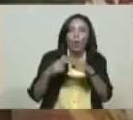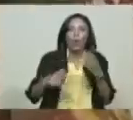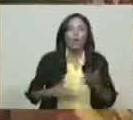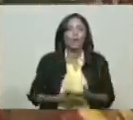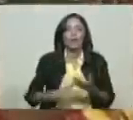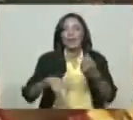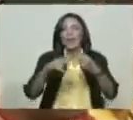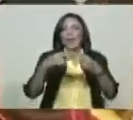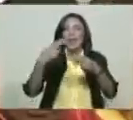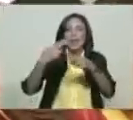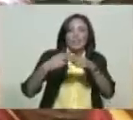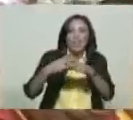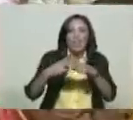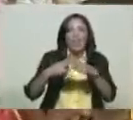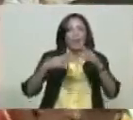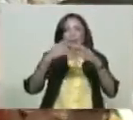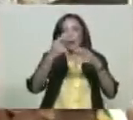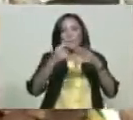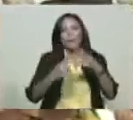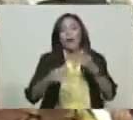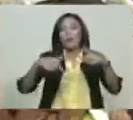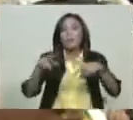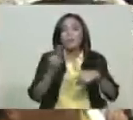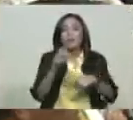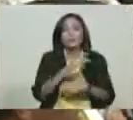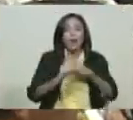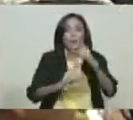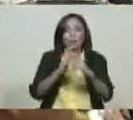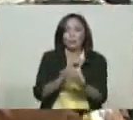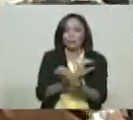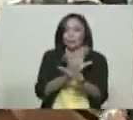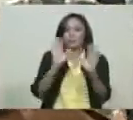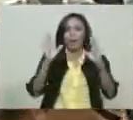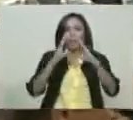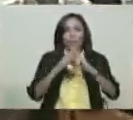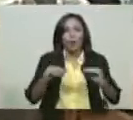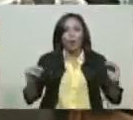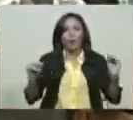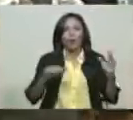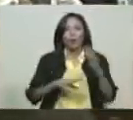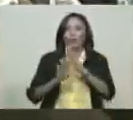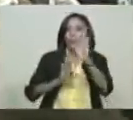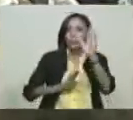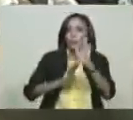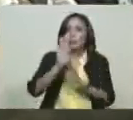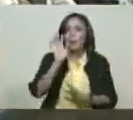aluminio, hierro, acero. Venezuela lo tiene todo para ser una potencia